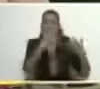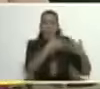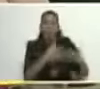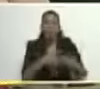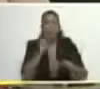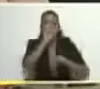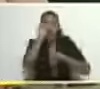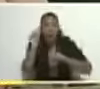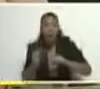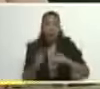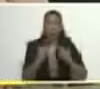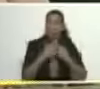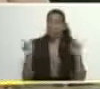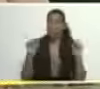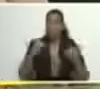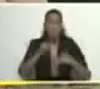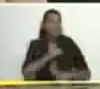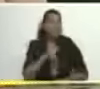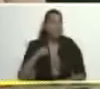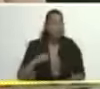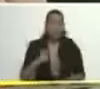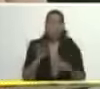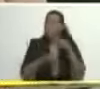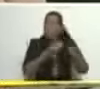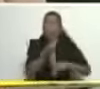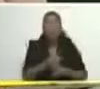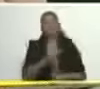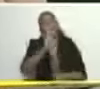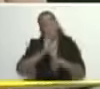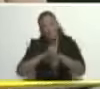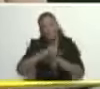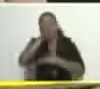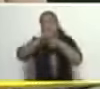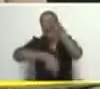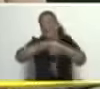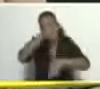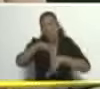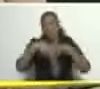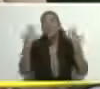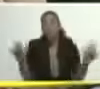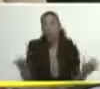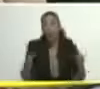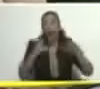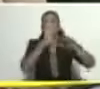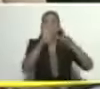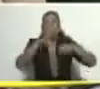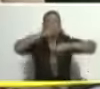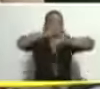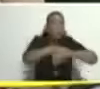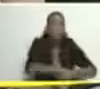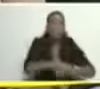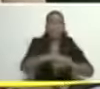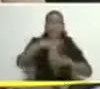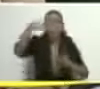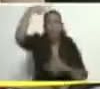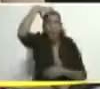Nuestros países son independientes. ¿De qué estás hablando? Bueno, te voy a decir cuáles son los países del Caribe que están bajo el